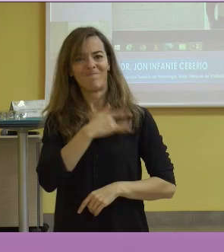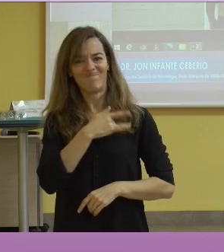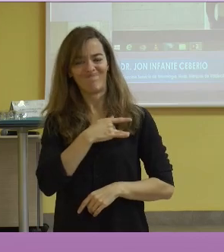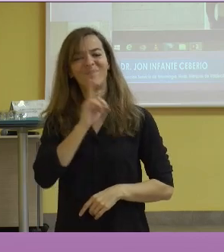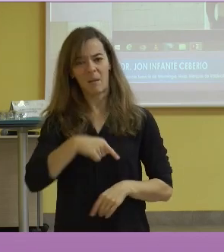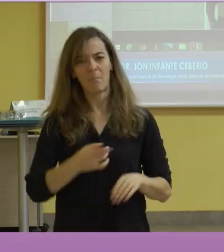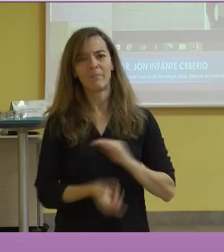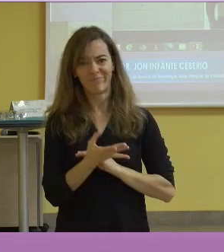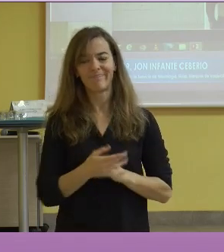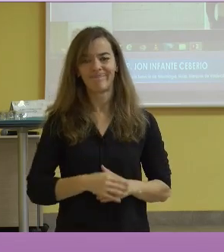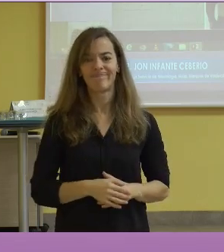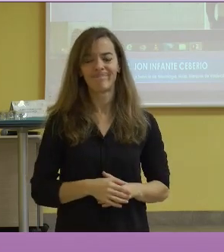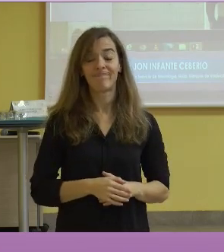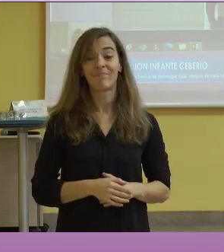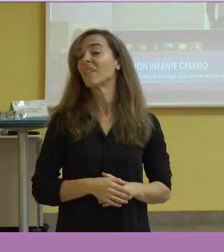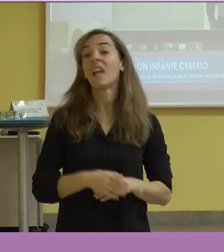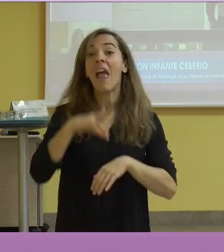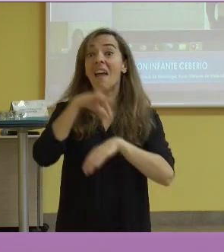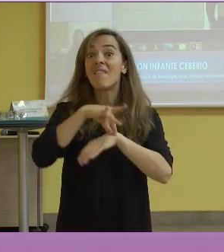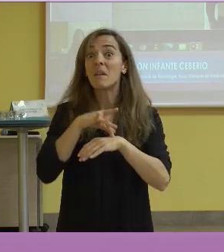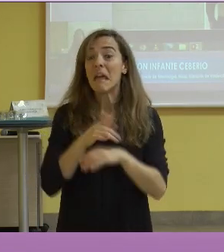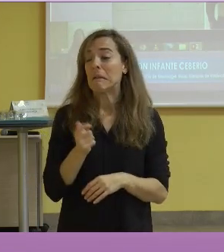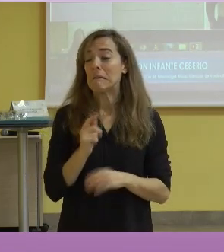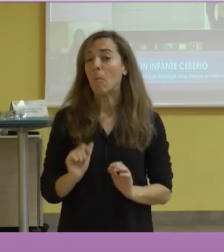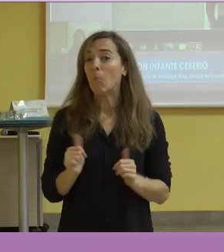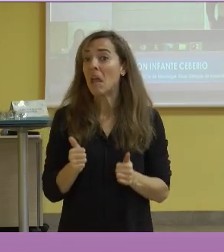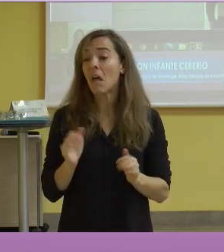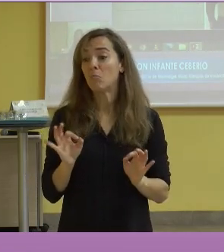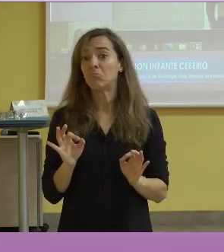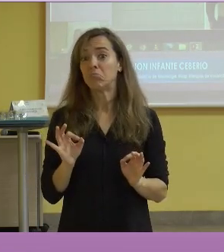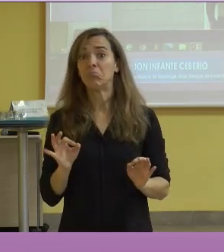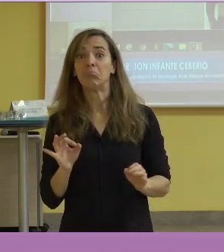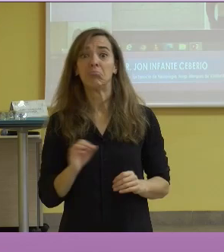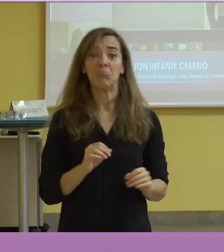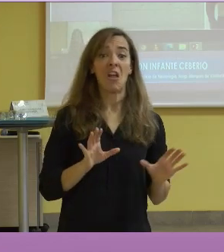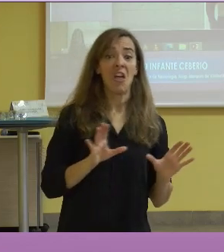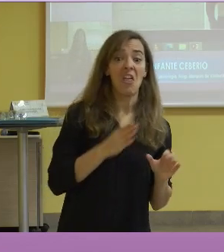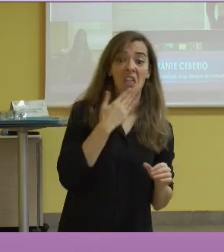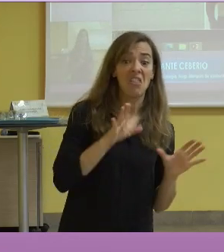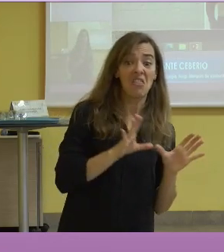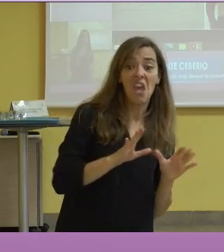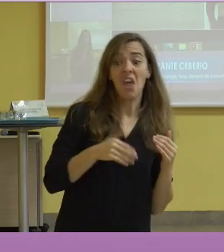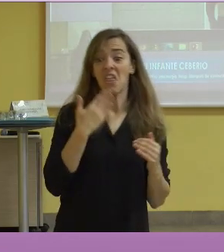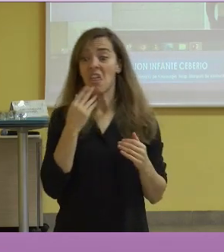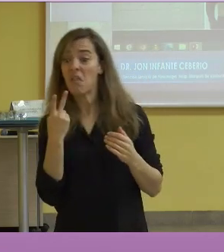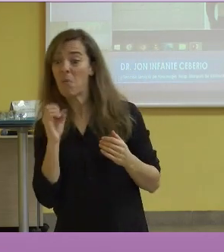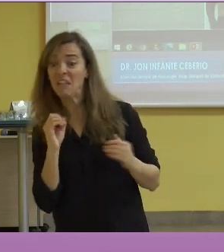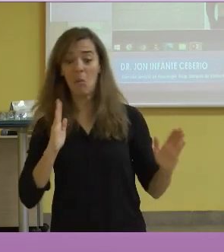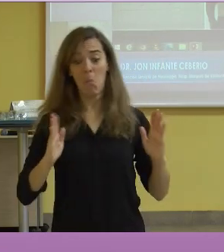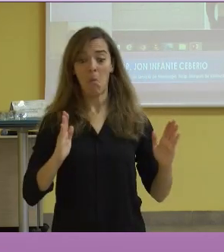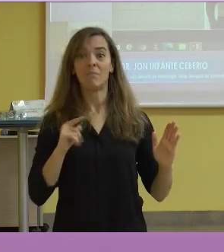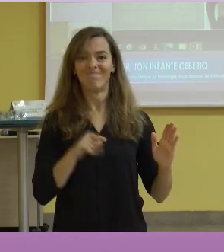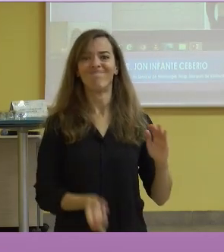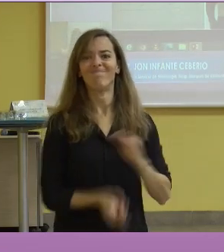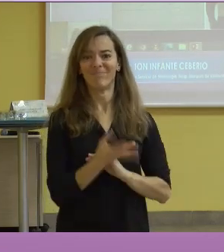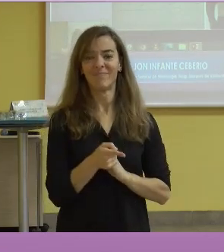en el corazón. La enfermedad suele empezar entre la primera y segunda década de la vida y es una enfermedad pues progresiva y